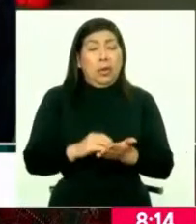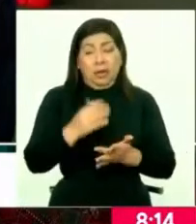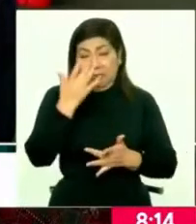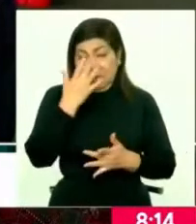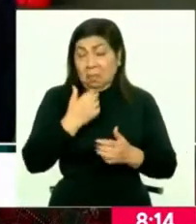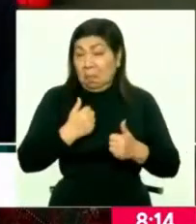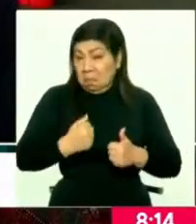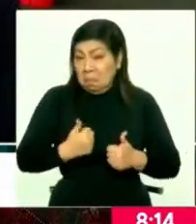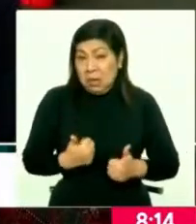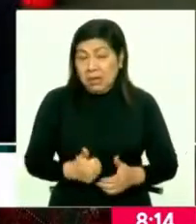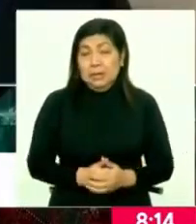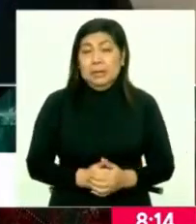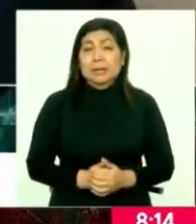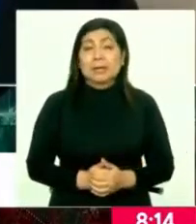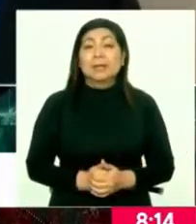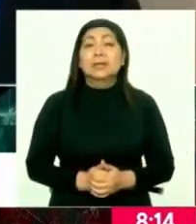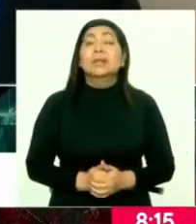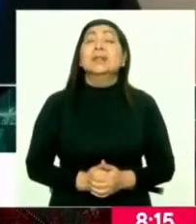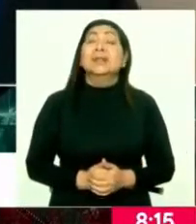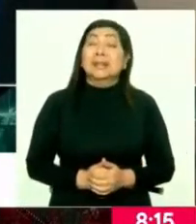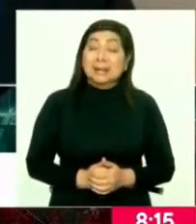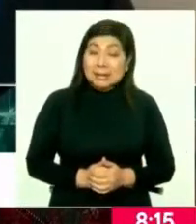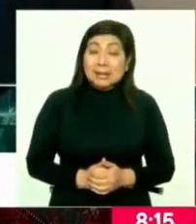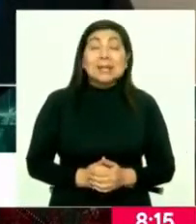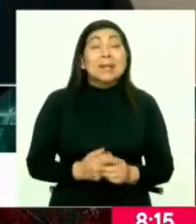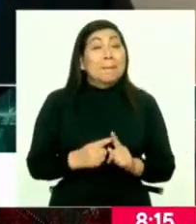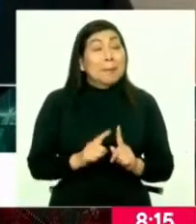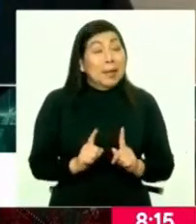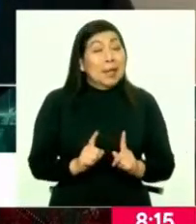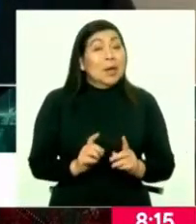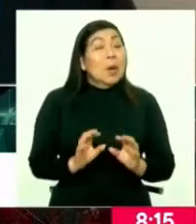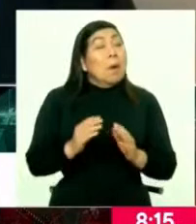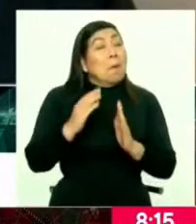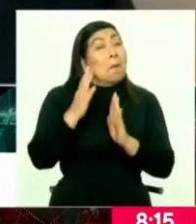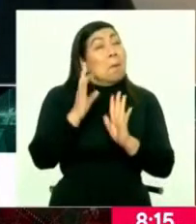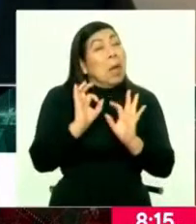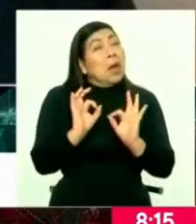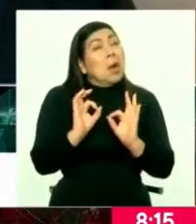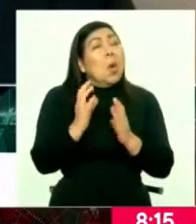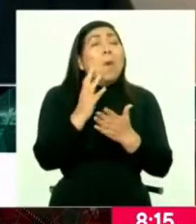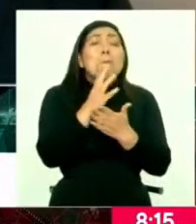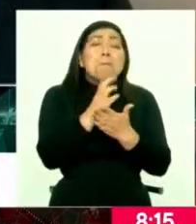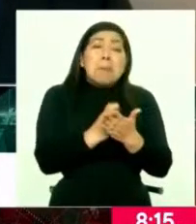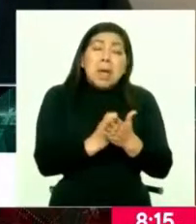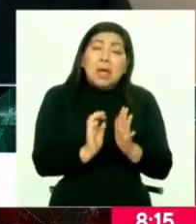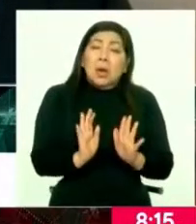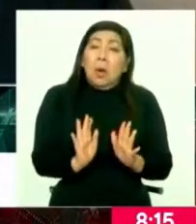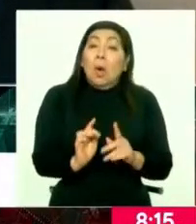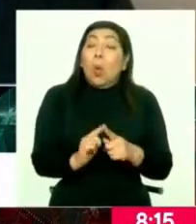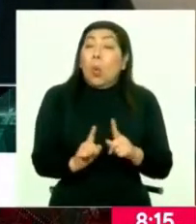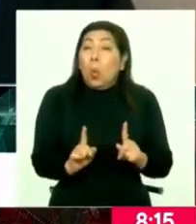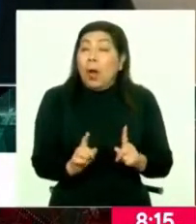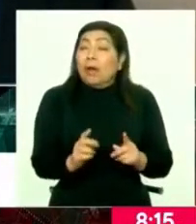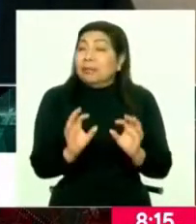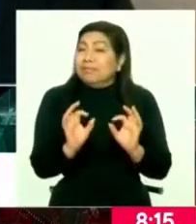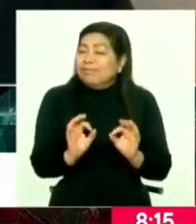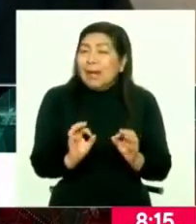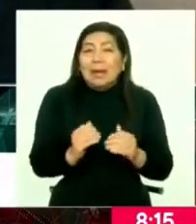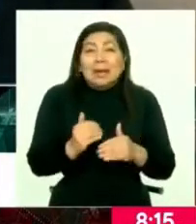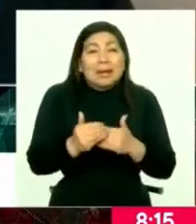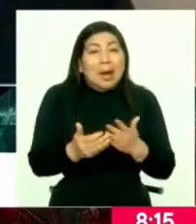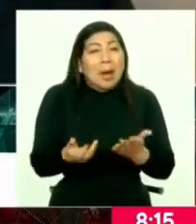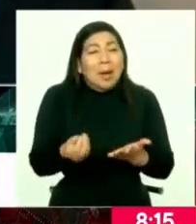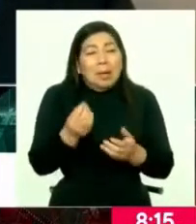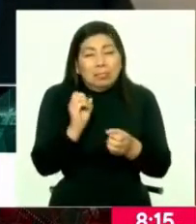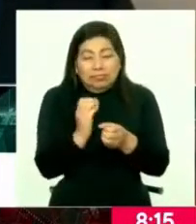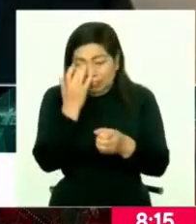infectar? Existe cierto tipo de inmunidad y el riesgo es menor, pero esta persona hipotética no está exenta de